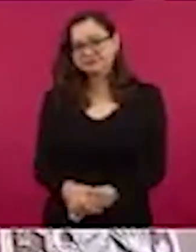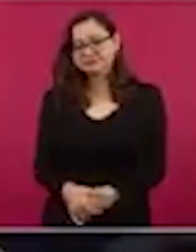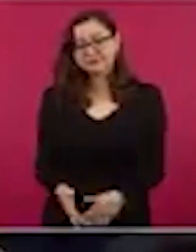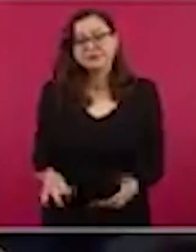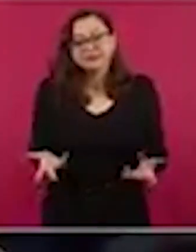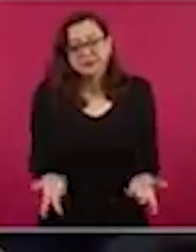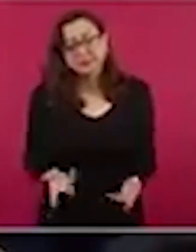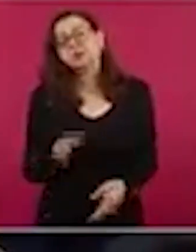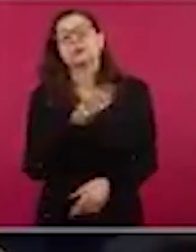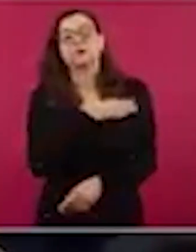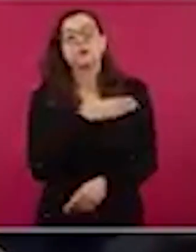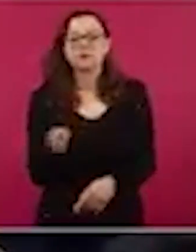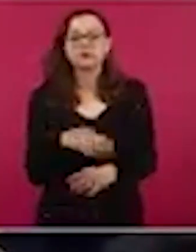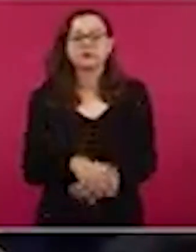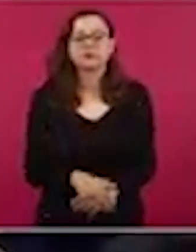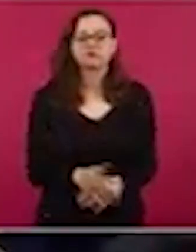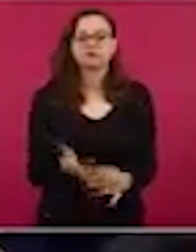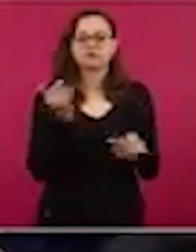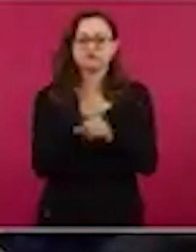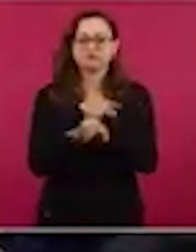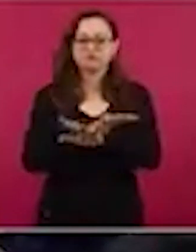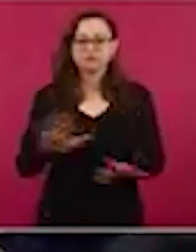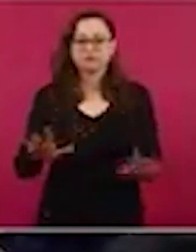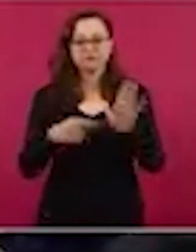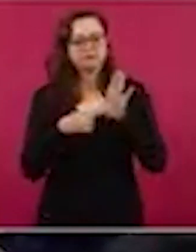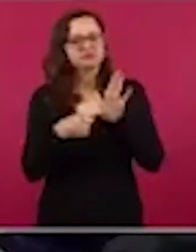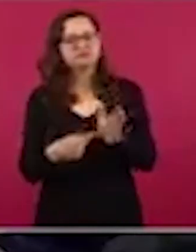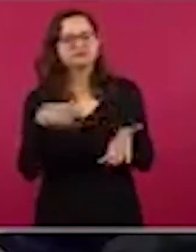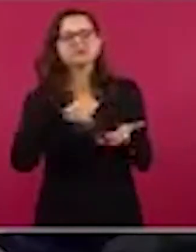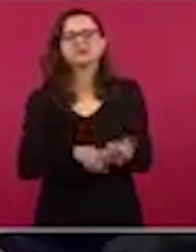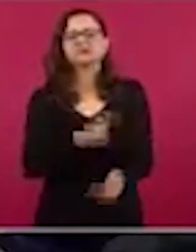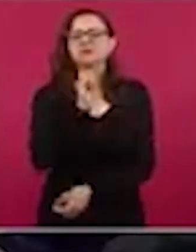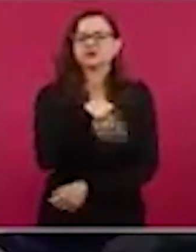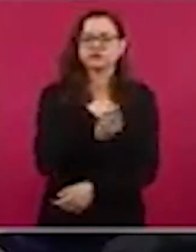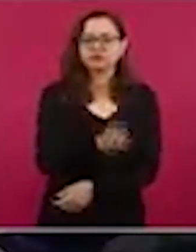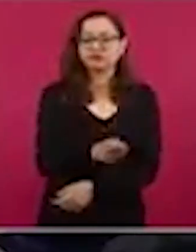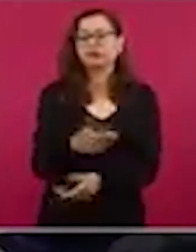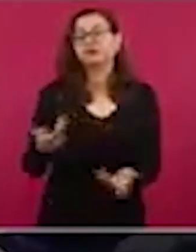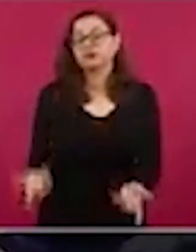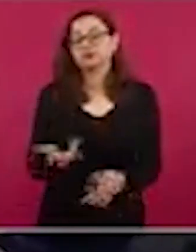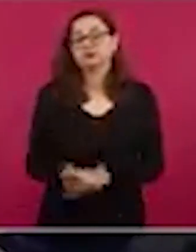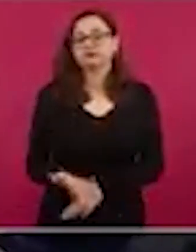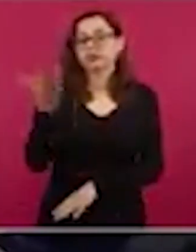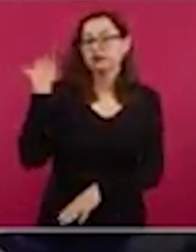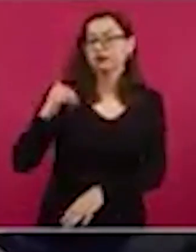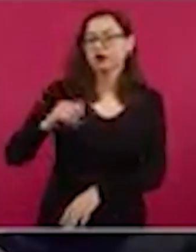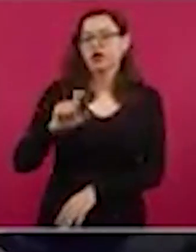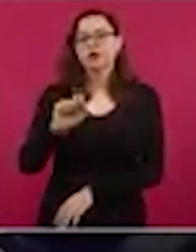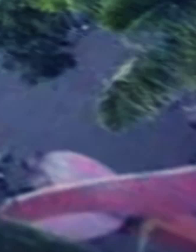con Encinas y han estado involucrados en investigaciones sobre violaciones de derechos por parte de las Fuerzas Armadas.